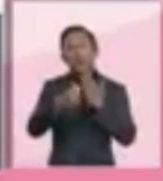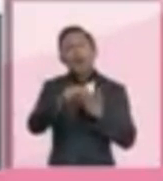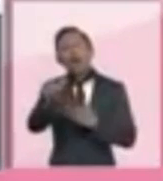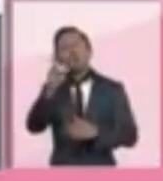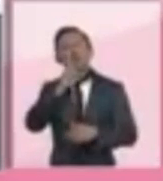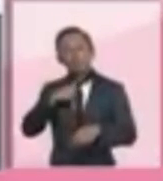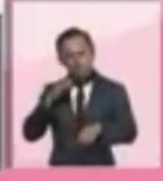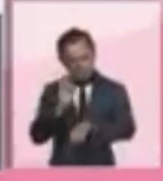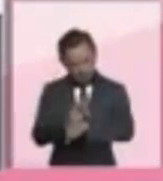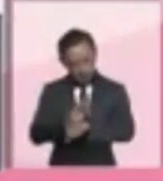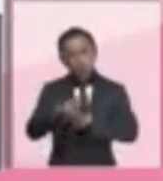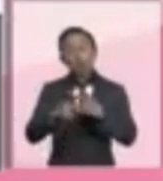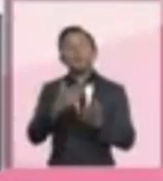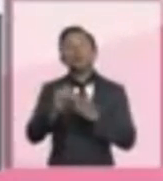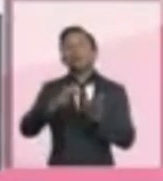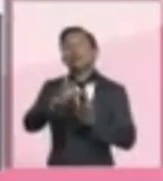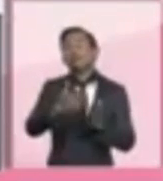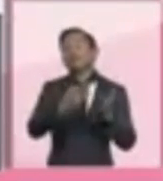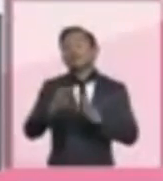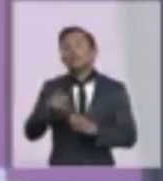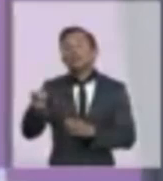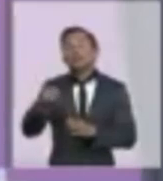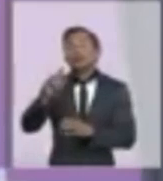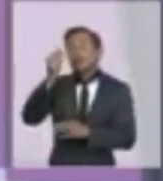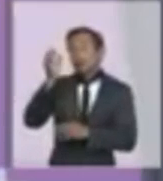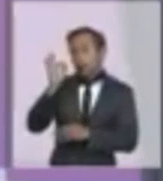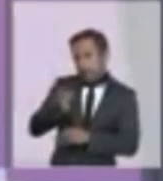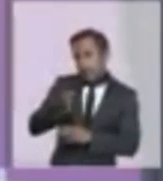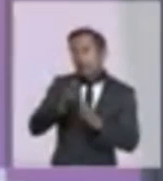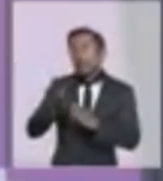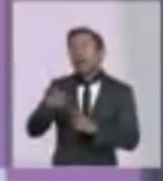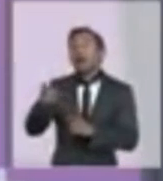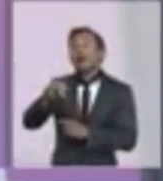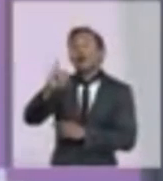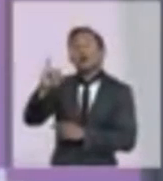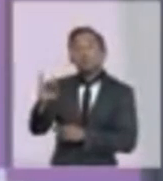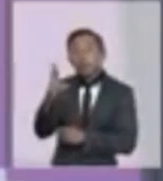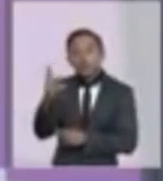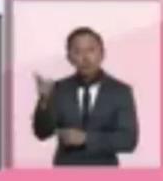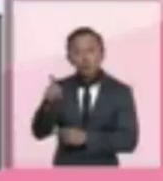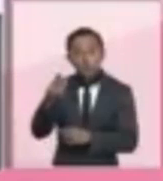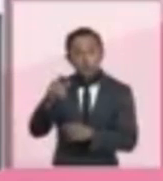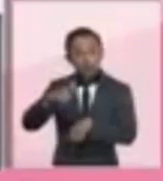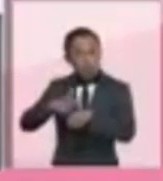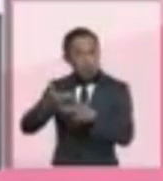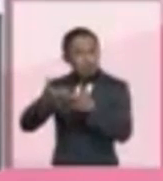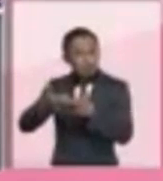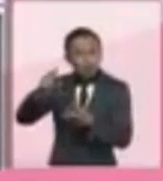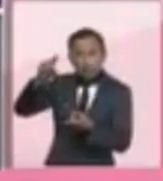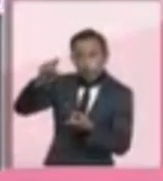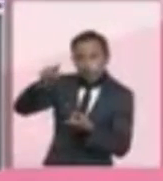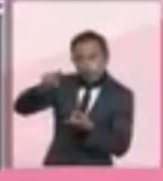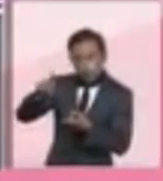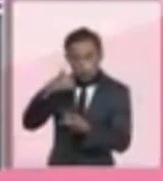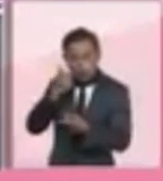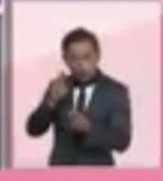El candidato José Antonio Meade, el candidato Ricardo Anaya y el candidato Jaime Rodríguez Calderón tienen algo de tiempo. ¿Quién quiere hacer el uso de la palabra para cerrar este bloque? Candidato